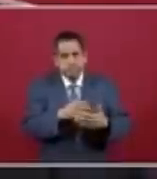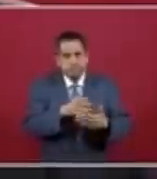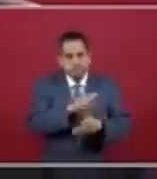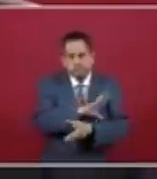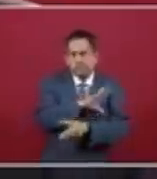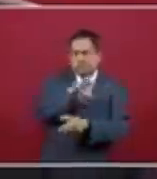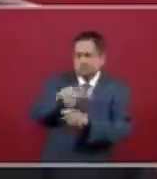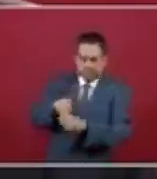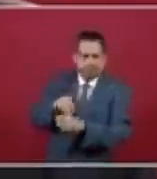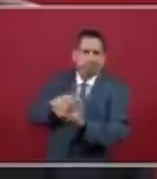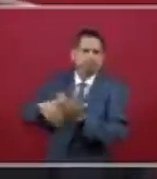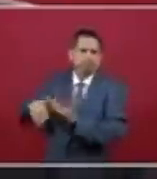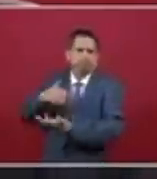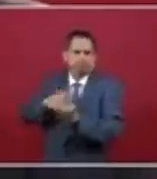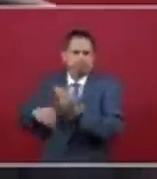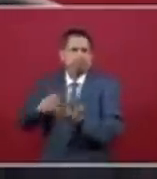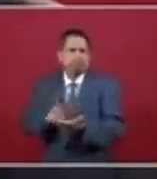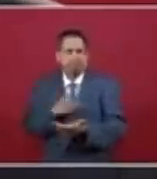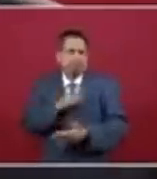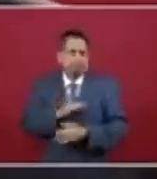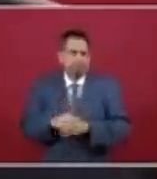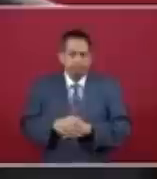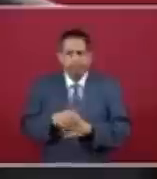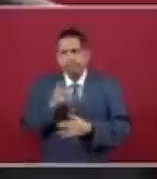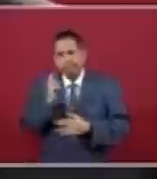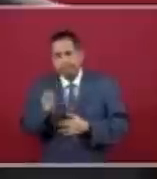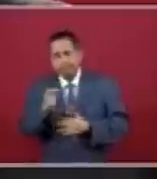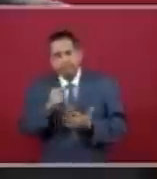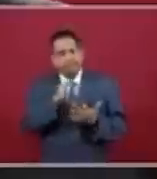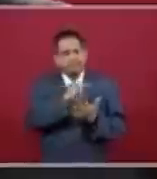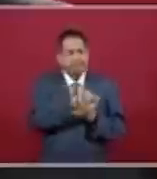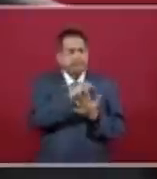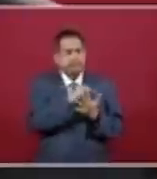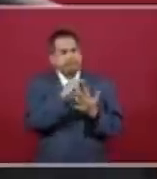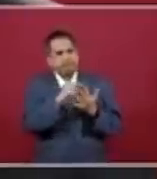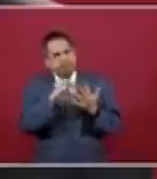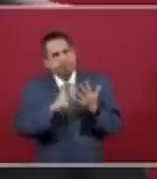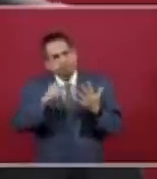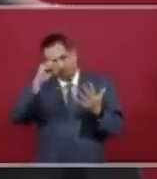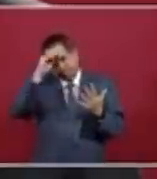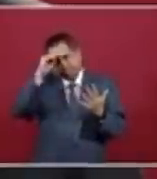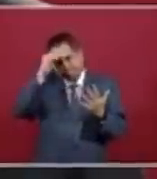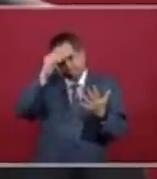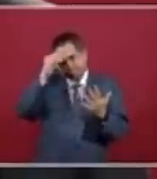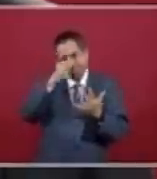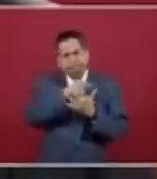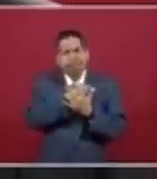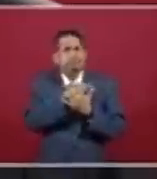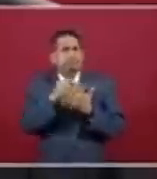reinserción. Entonces, es tomar en cuenta todo. Eso